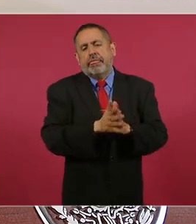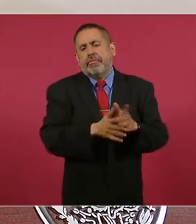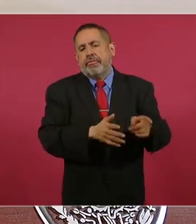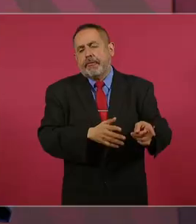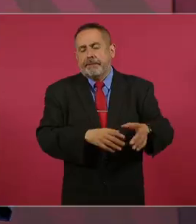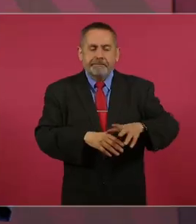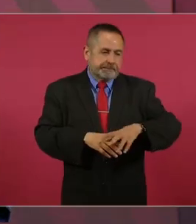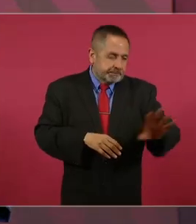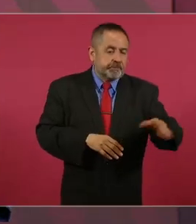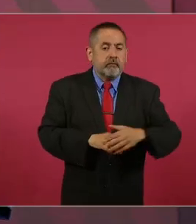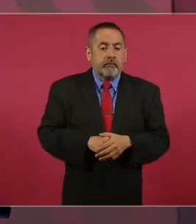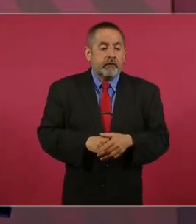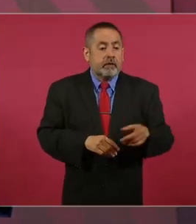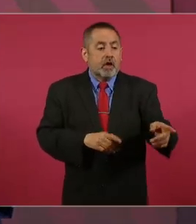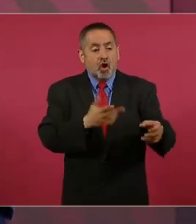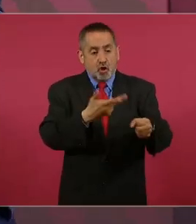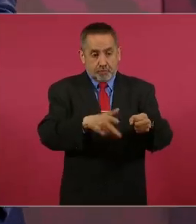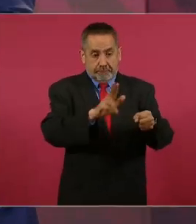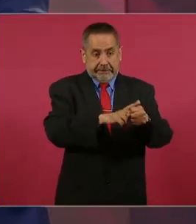Y el costo del hospital